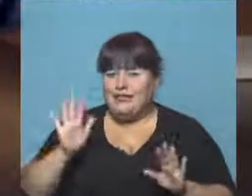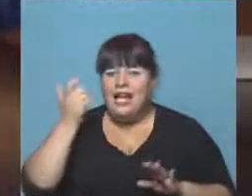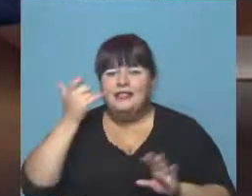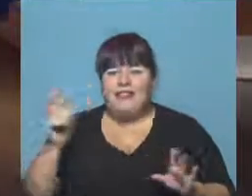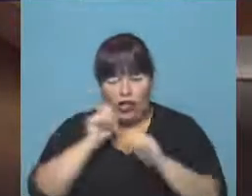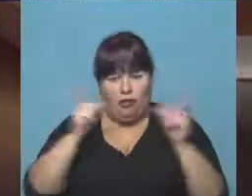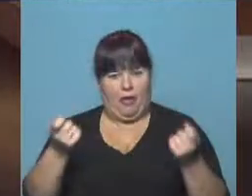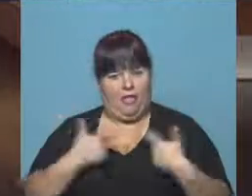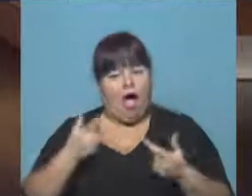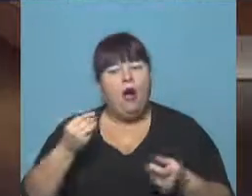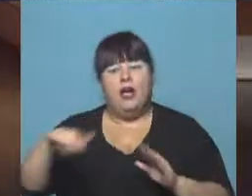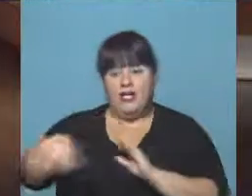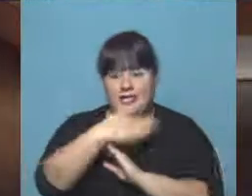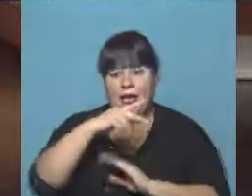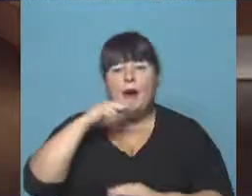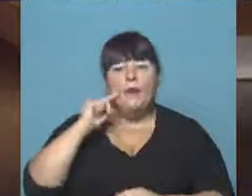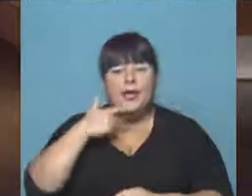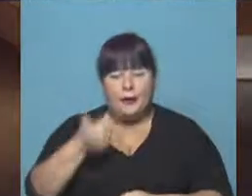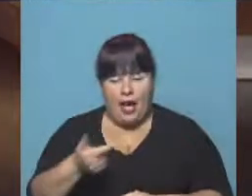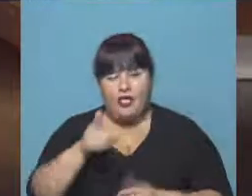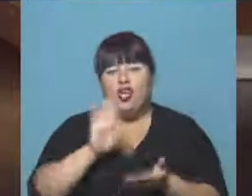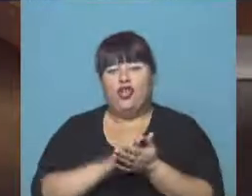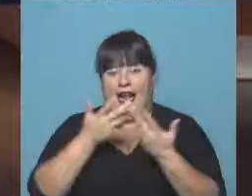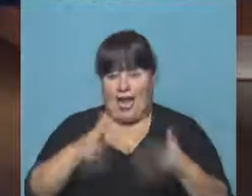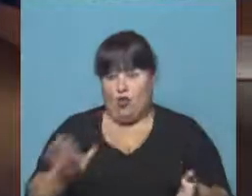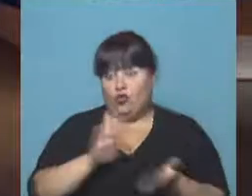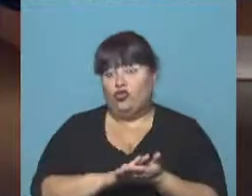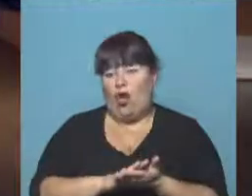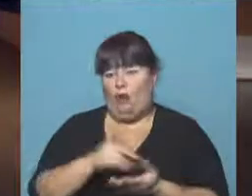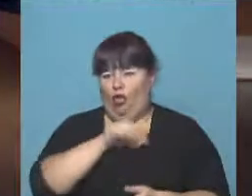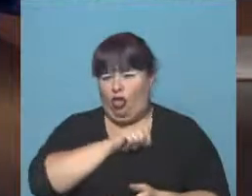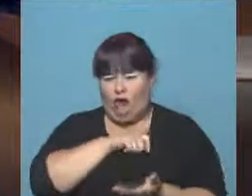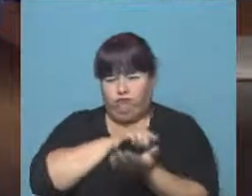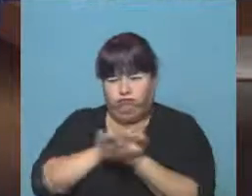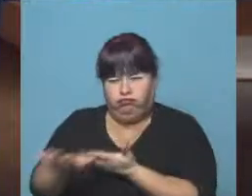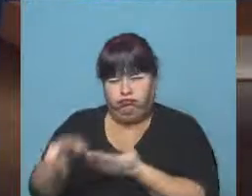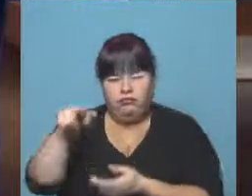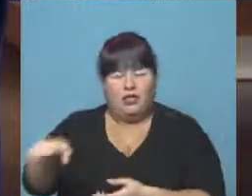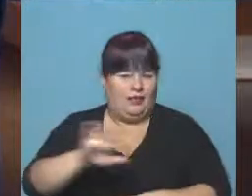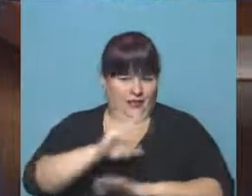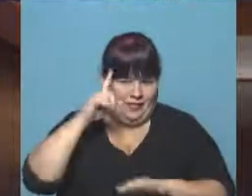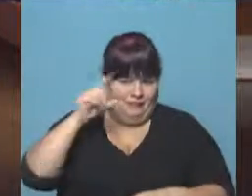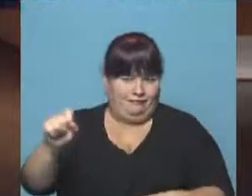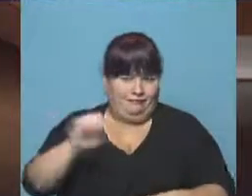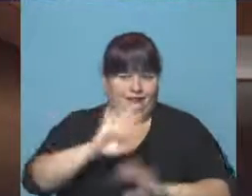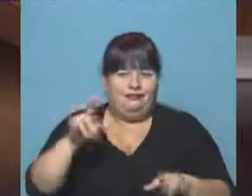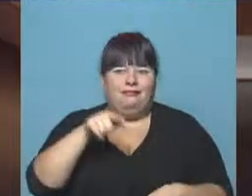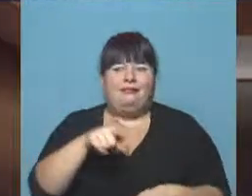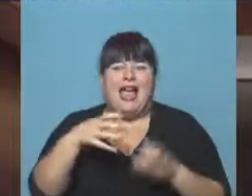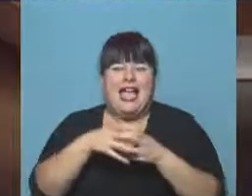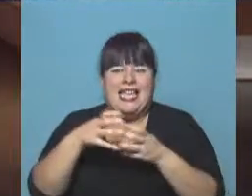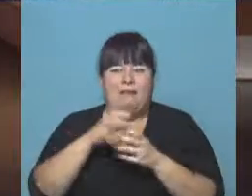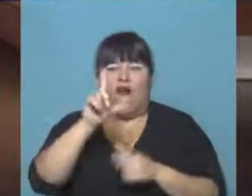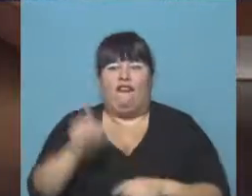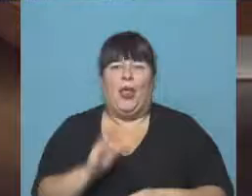para sorpresas, porque se tuvo que ir Nelson Vivas luego de lo que fue la dolorosa derrota, inesperada desde todo punto de vista, ante un equipo